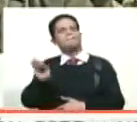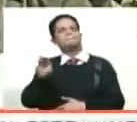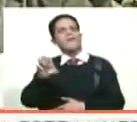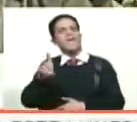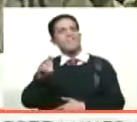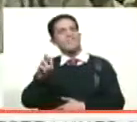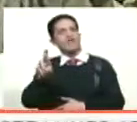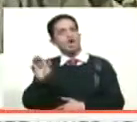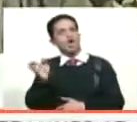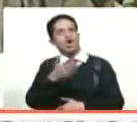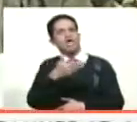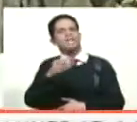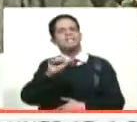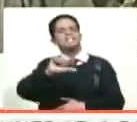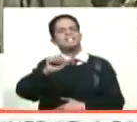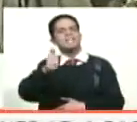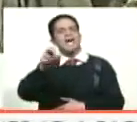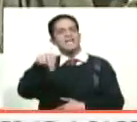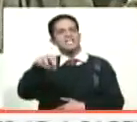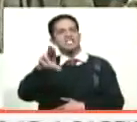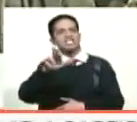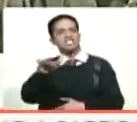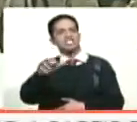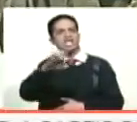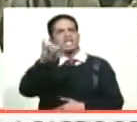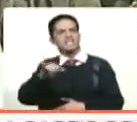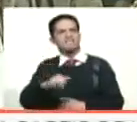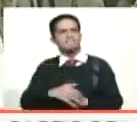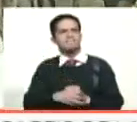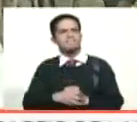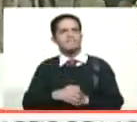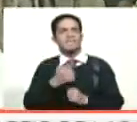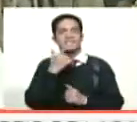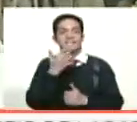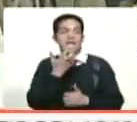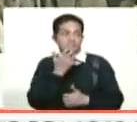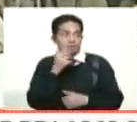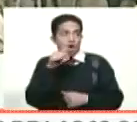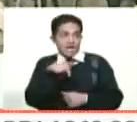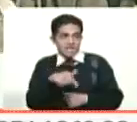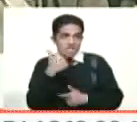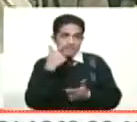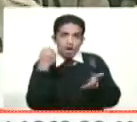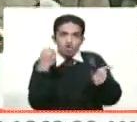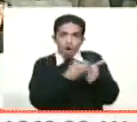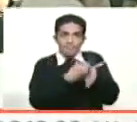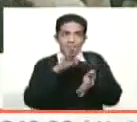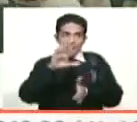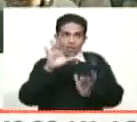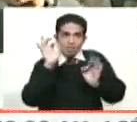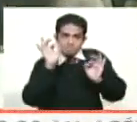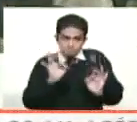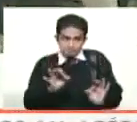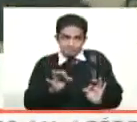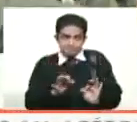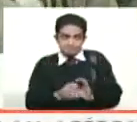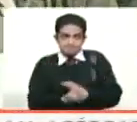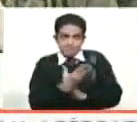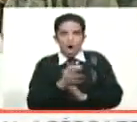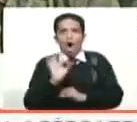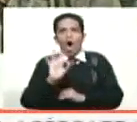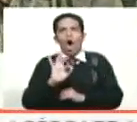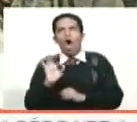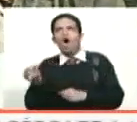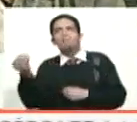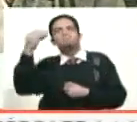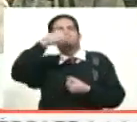quiera, pero si algún día se concretara el golpe de Estado, si algún día se concretara una intervención